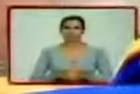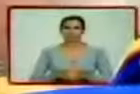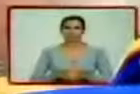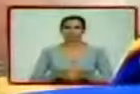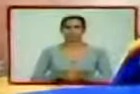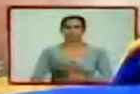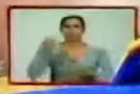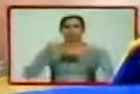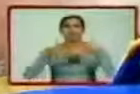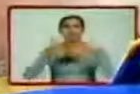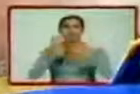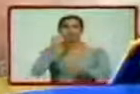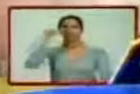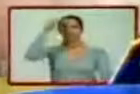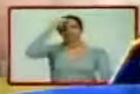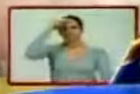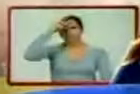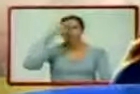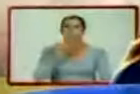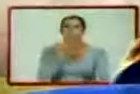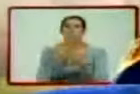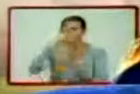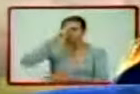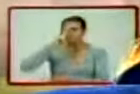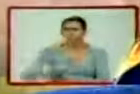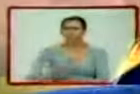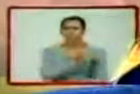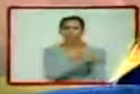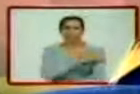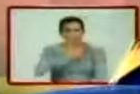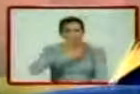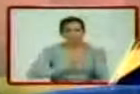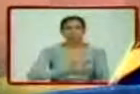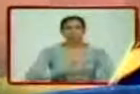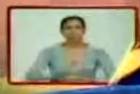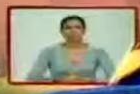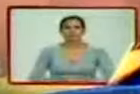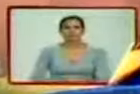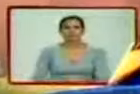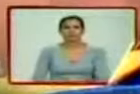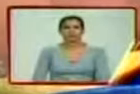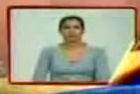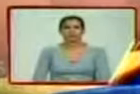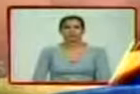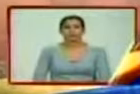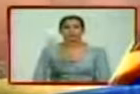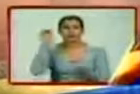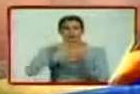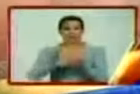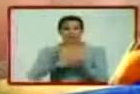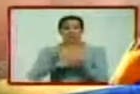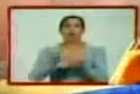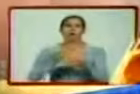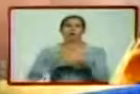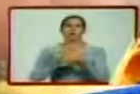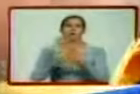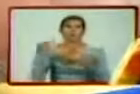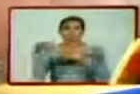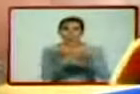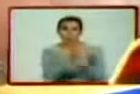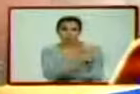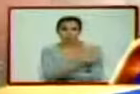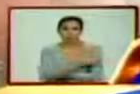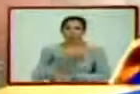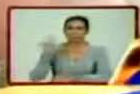El candidato bolivariano Tarek El Aissami exigió respeto a la oposición del Estado Aragua, sector que se ha dado la tarea de atacar